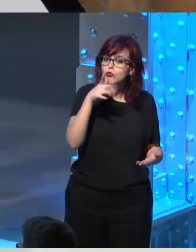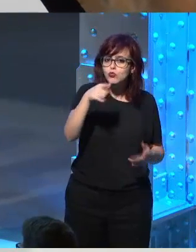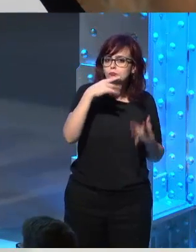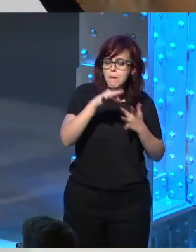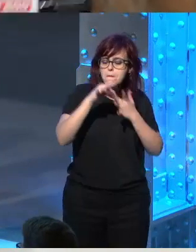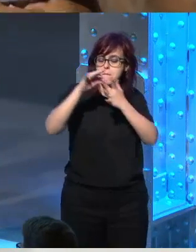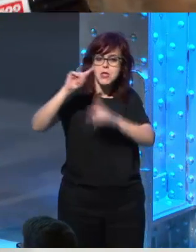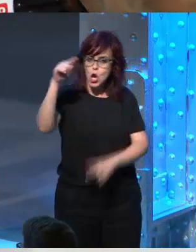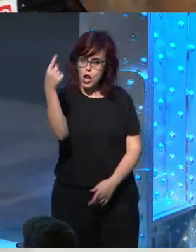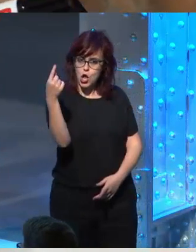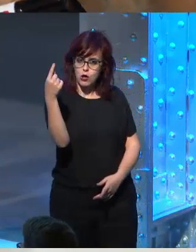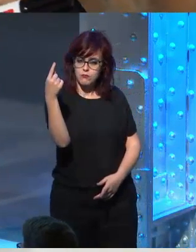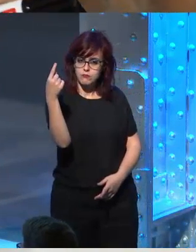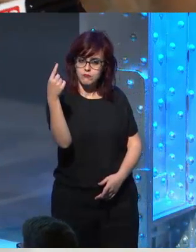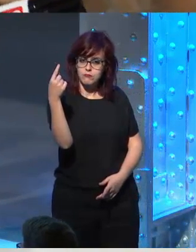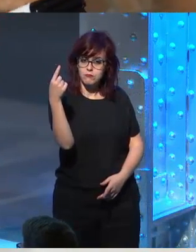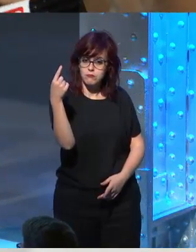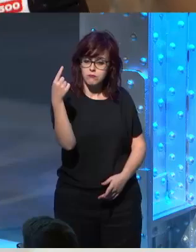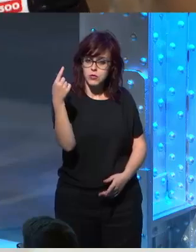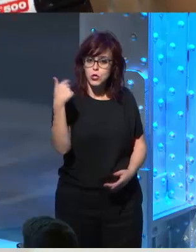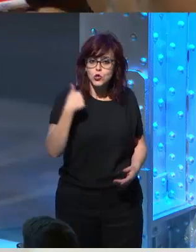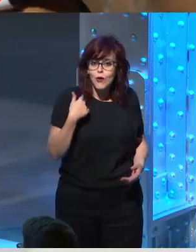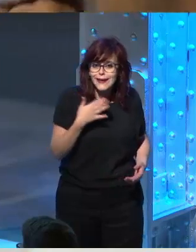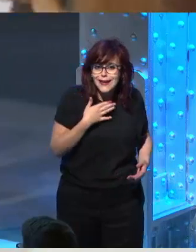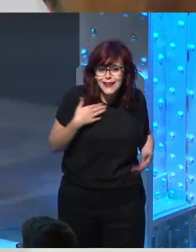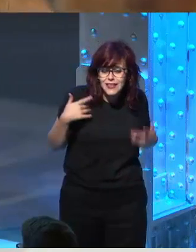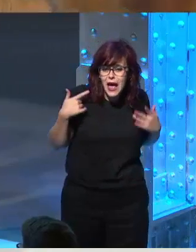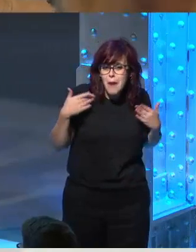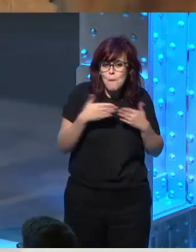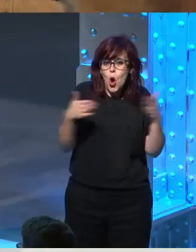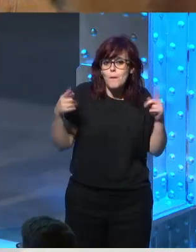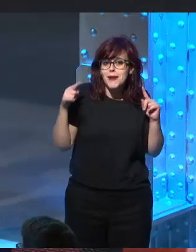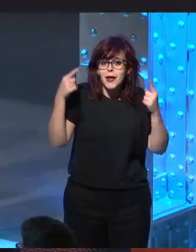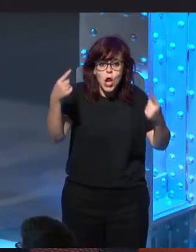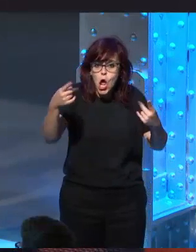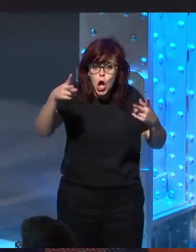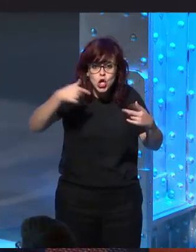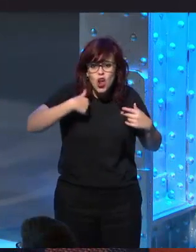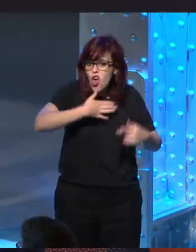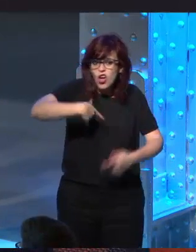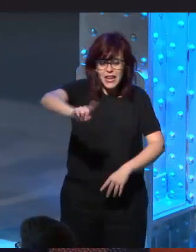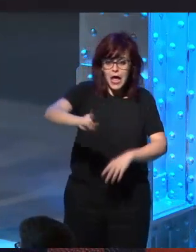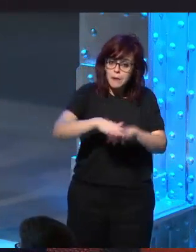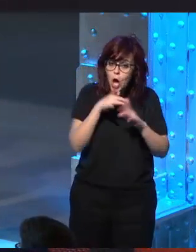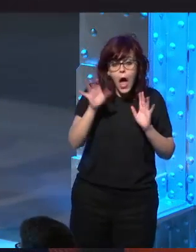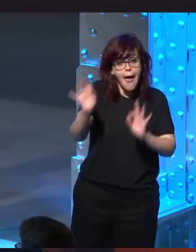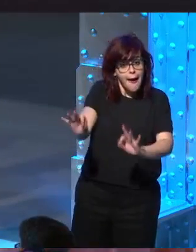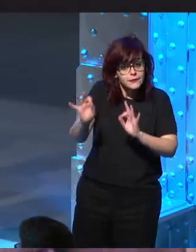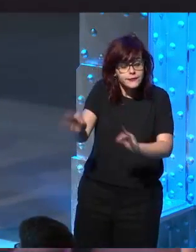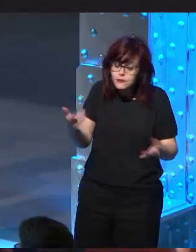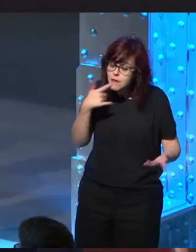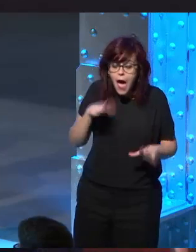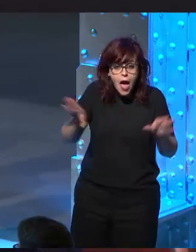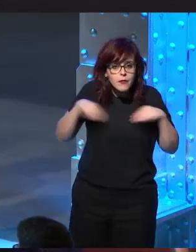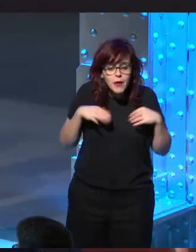pionero. Claro. Yo nunca quise ser pionero. Pues sí, ya lo sabemos, pero es pionero y hay que asumirlo. Pero que me